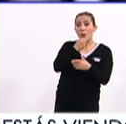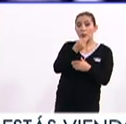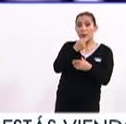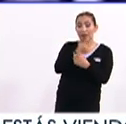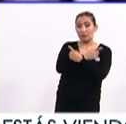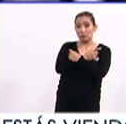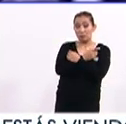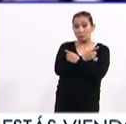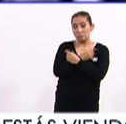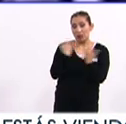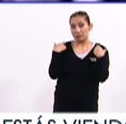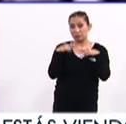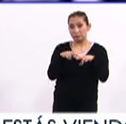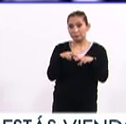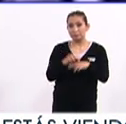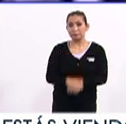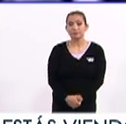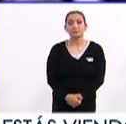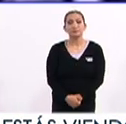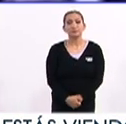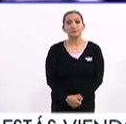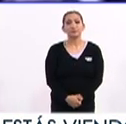educador.